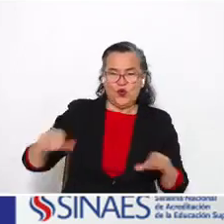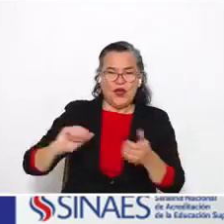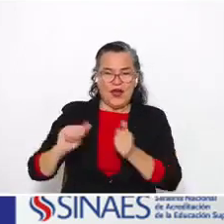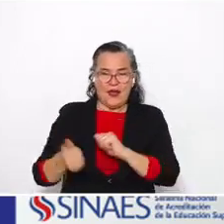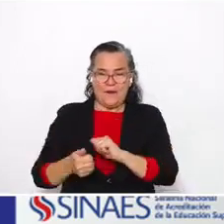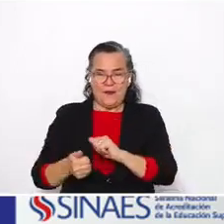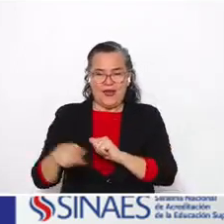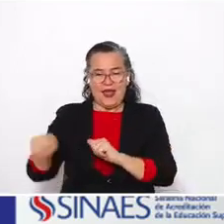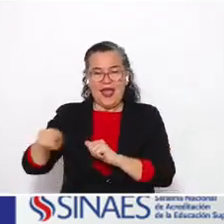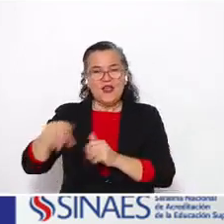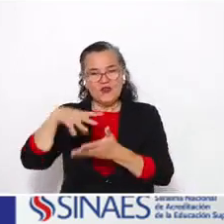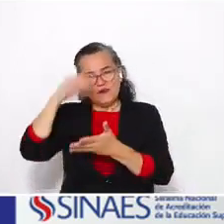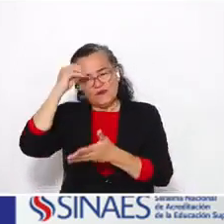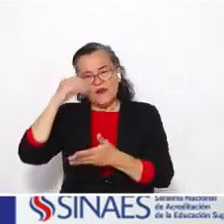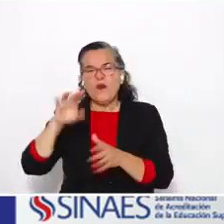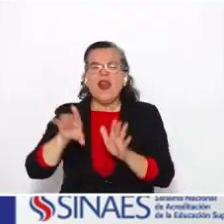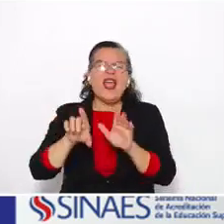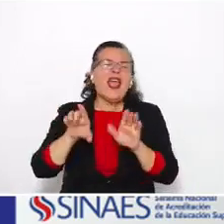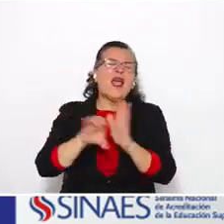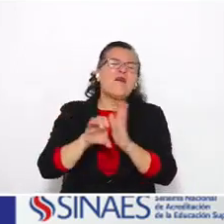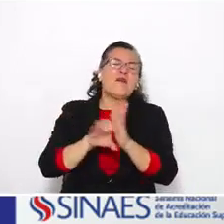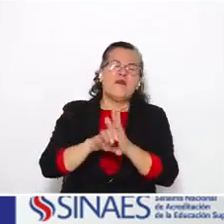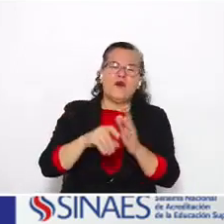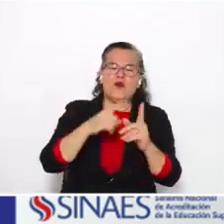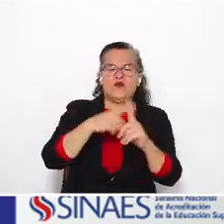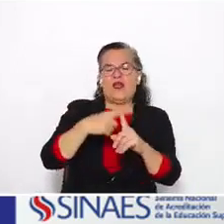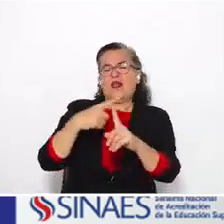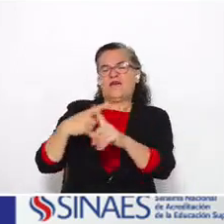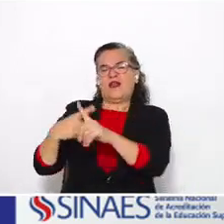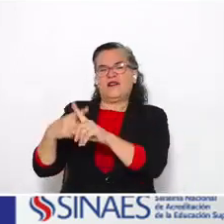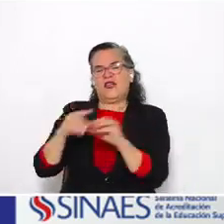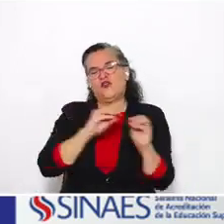por 5, 17, digamos,